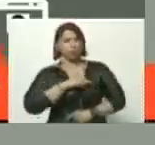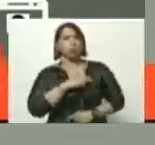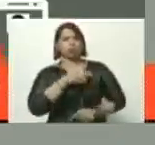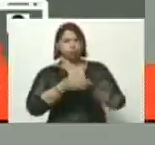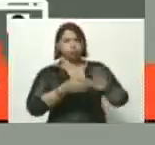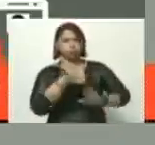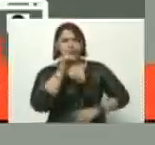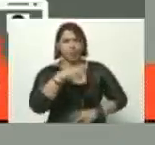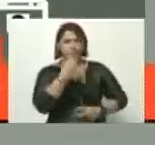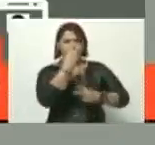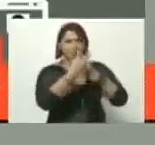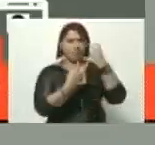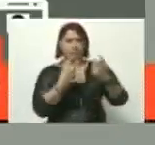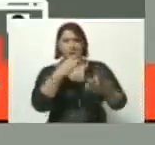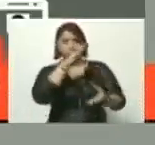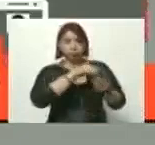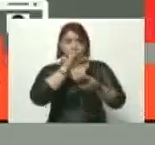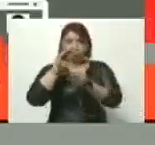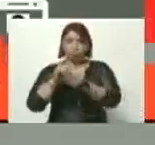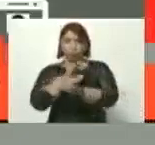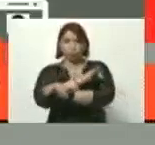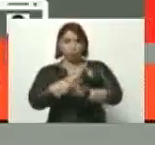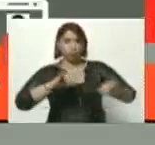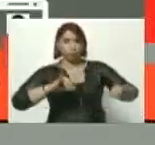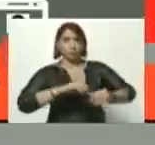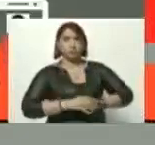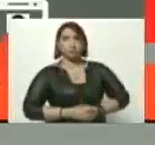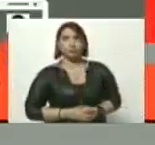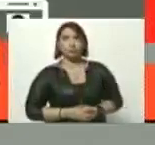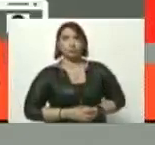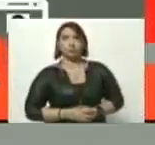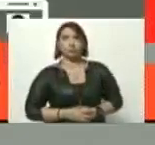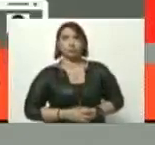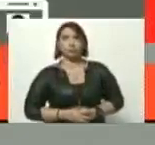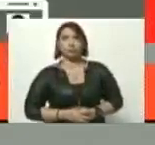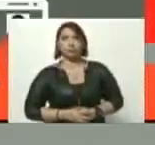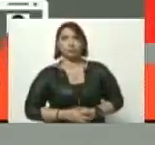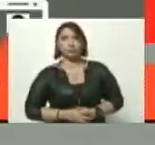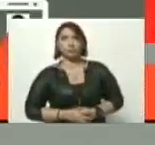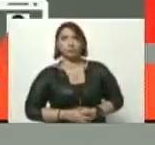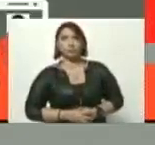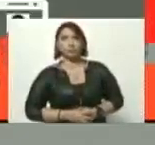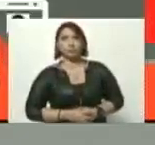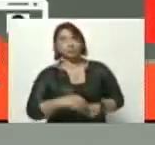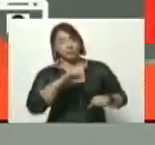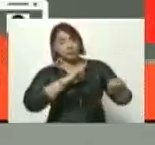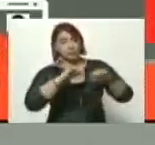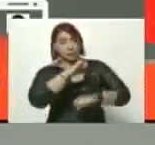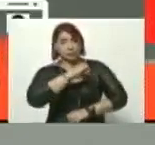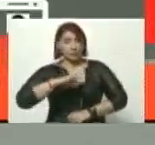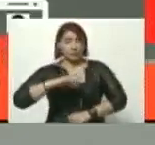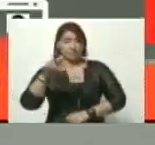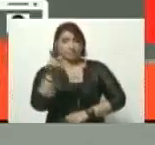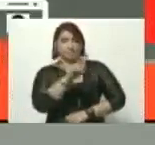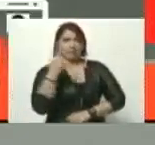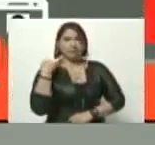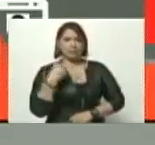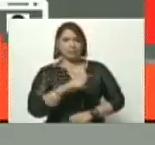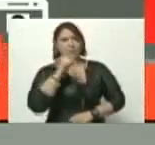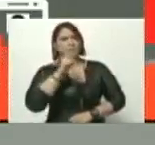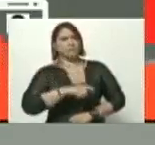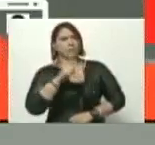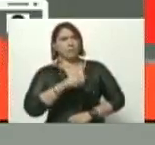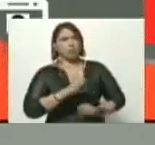una de las conclusiones finales, presidente, ya para retornarle la palabra a usted, es que el movimiento Somos Venezuela tiene la necesidad